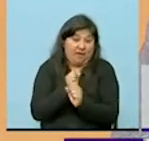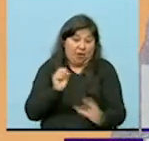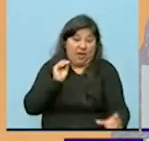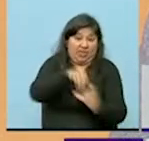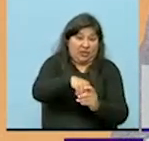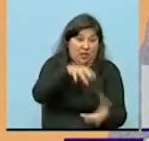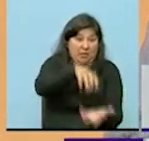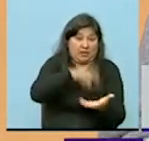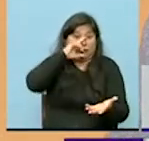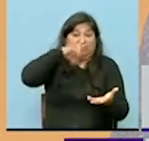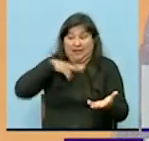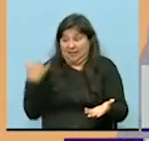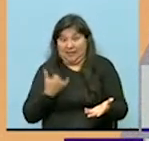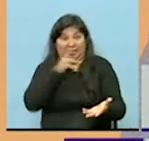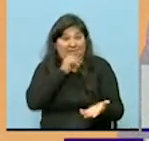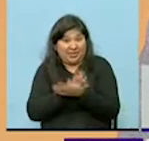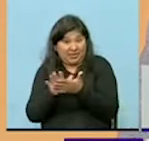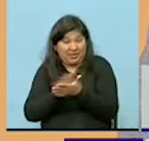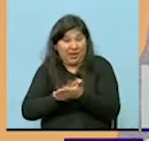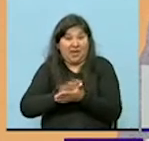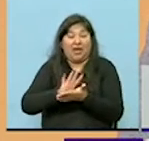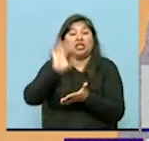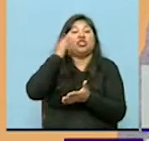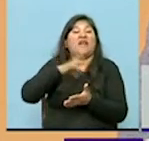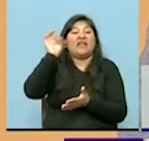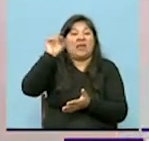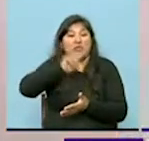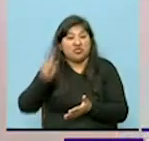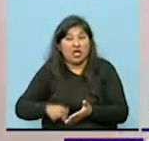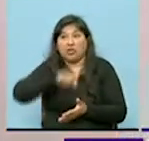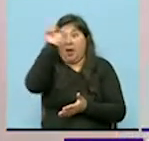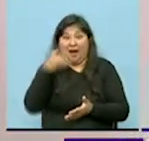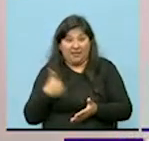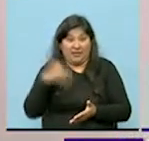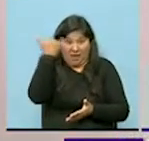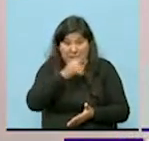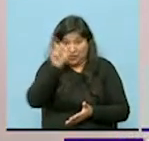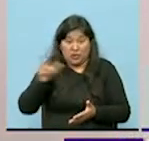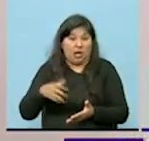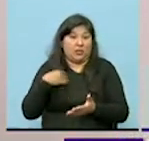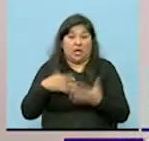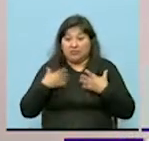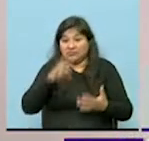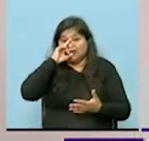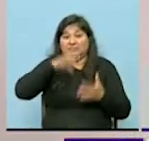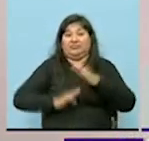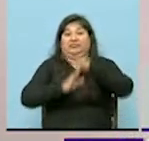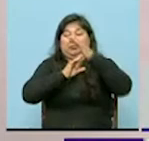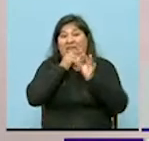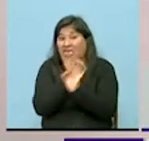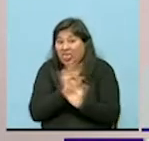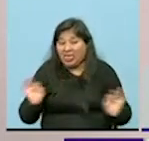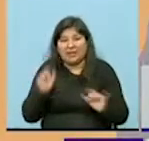país y nos tenemos que ajustar para que ellos estén cómodos y por ejemplo en este caso las economías regionales en caña de azúcar